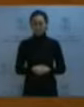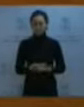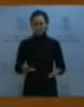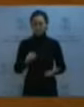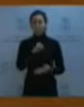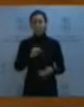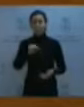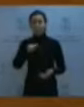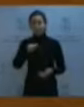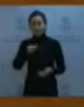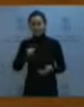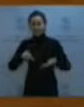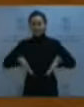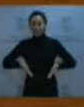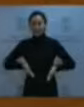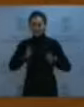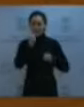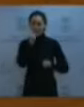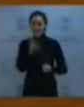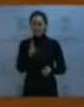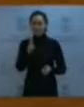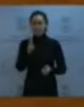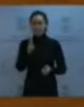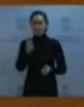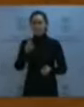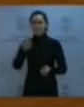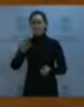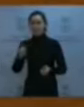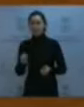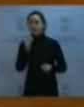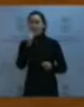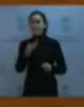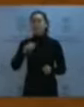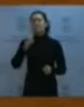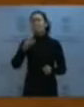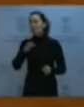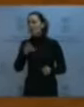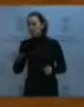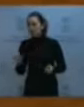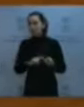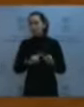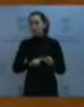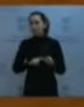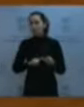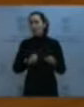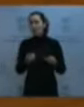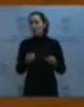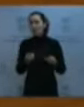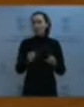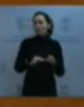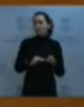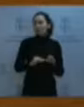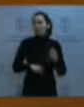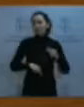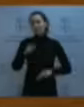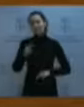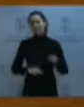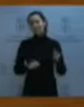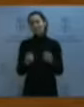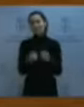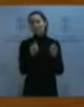parece adecuado, y los accesos al PERPA. Pero ¿qué pasa con Boves y qué pasa con una serie de infraestructuras que se necesitan en Asturias? Esto denota la